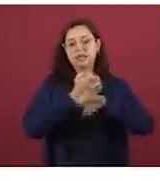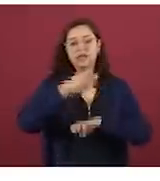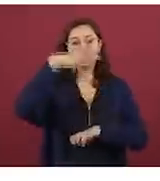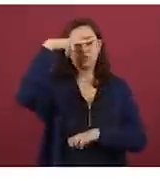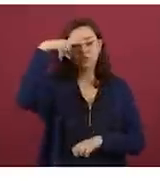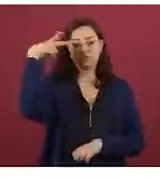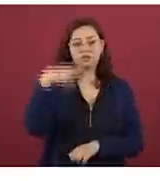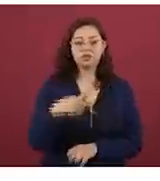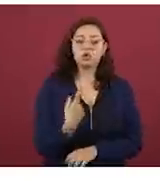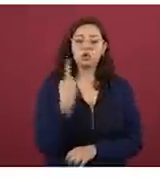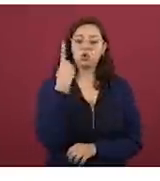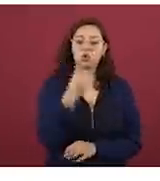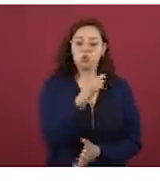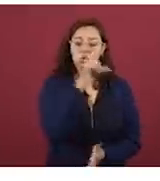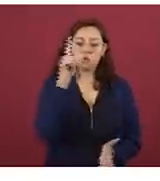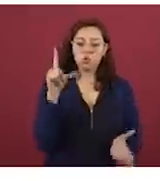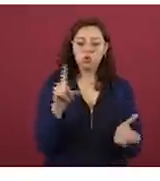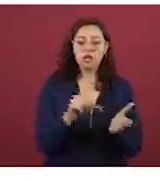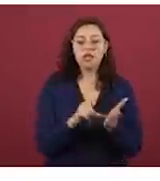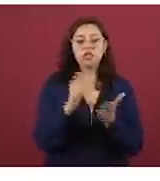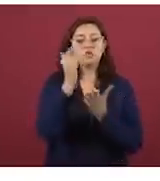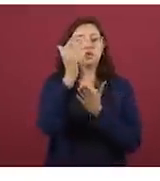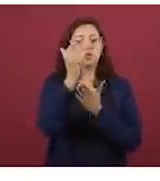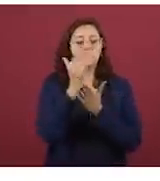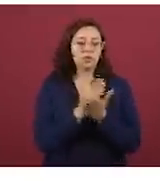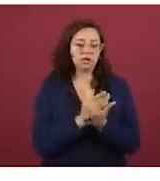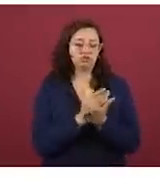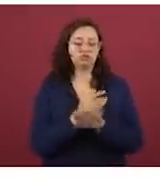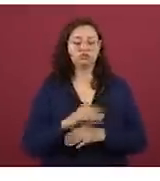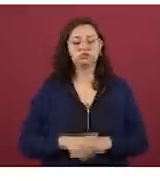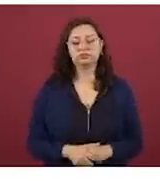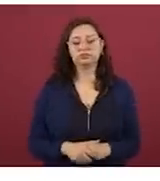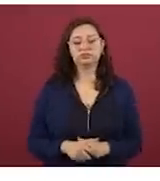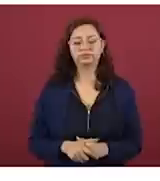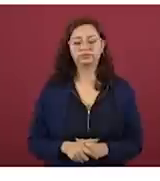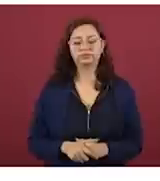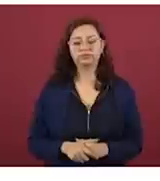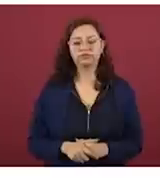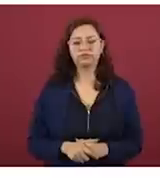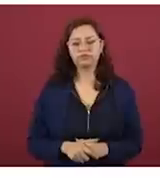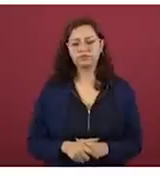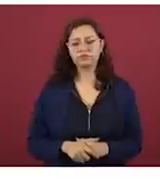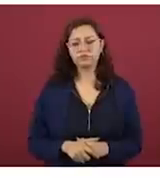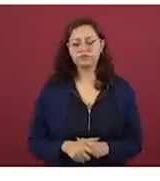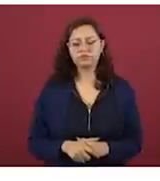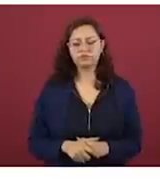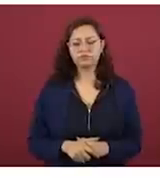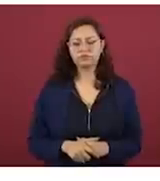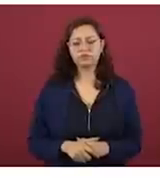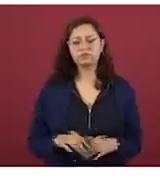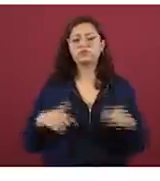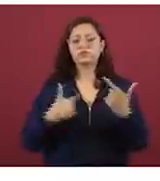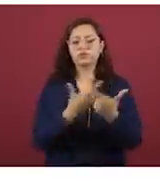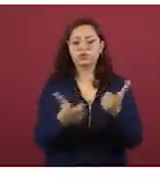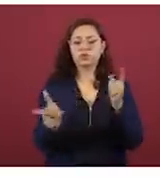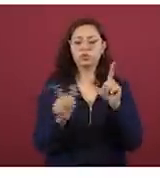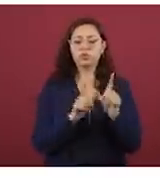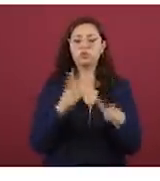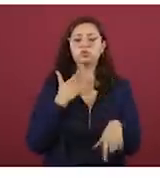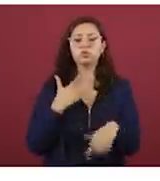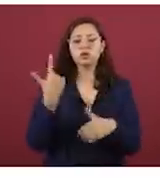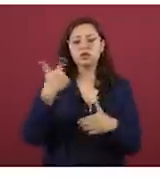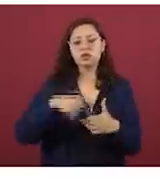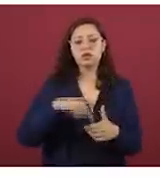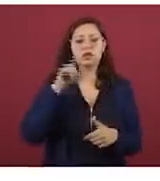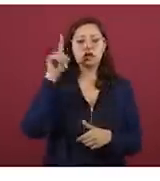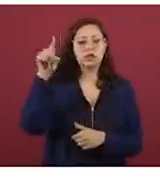da 1 litro 22 mililitros de menos por cada 20 litros. Y luego tenemos aquí Grupo Gasolinero del Pacífico